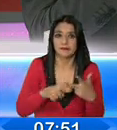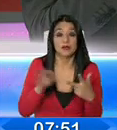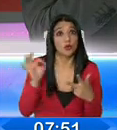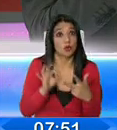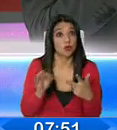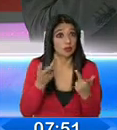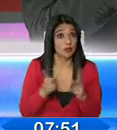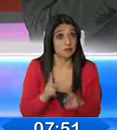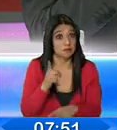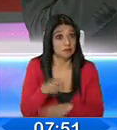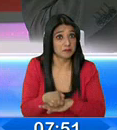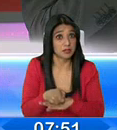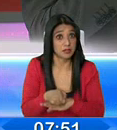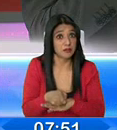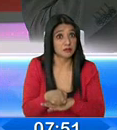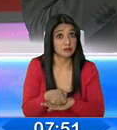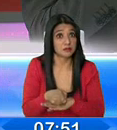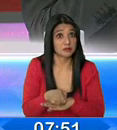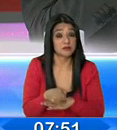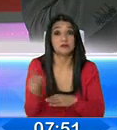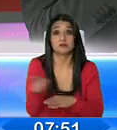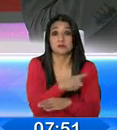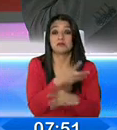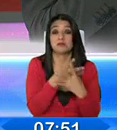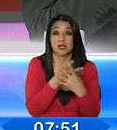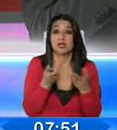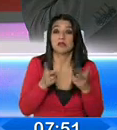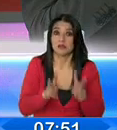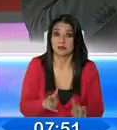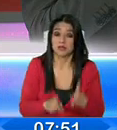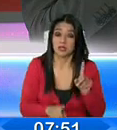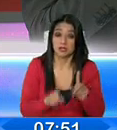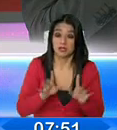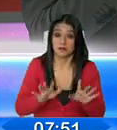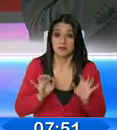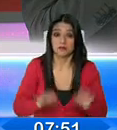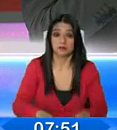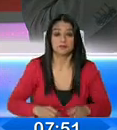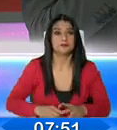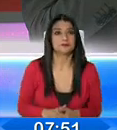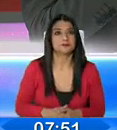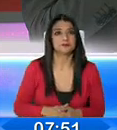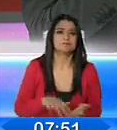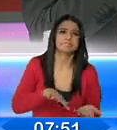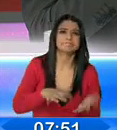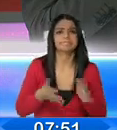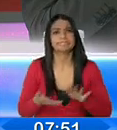y también indicios de responsabilidad penal en muchos casos, por alrededor de